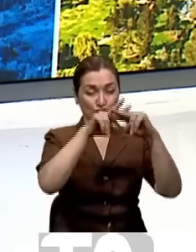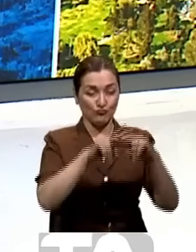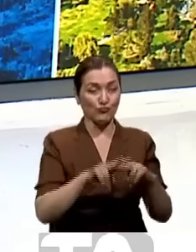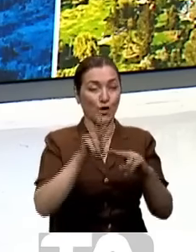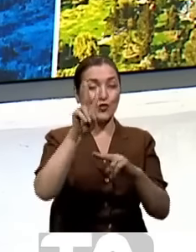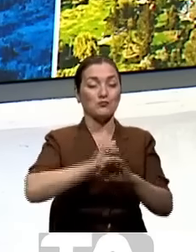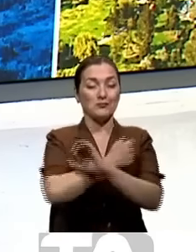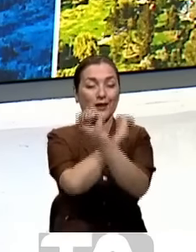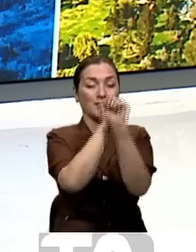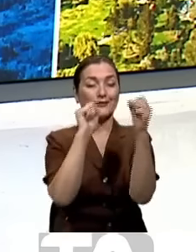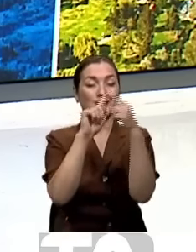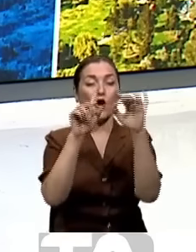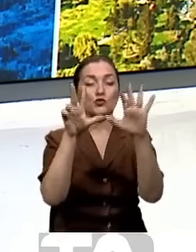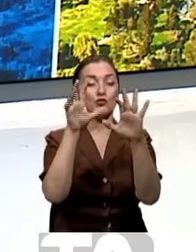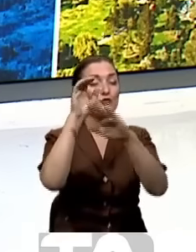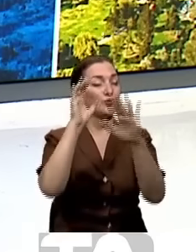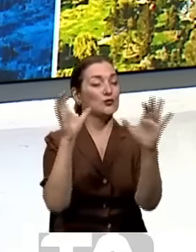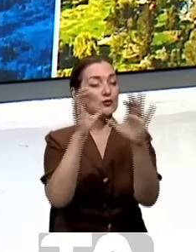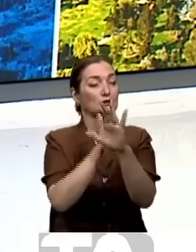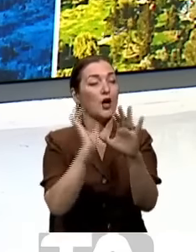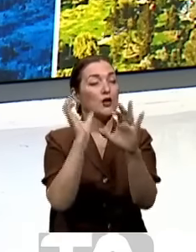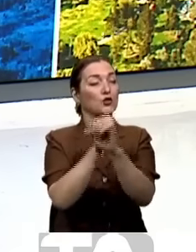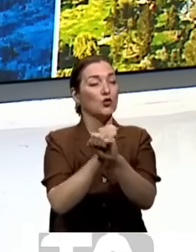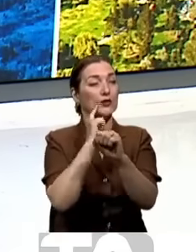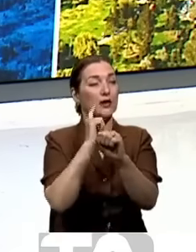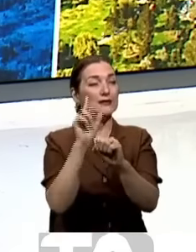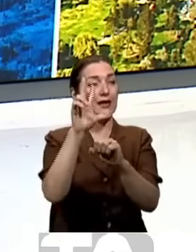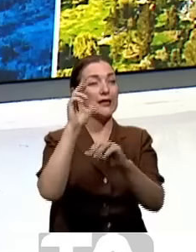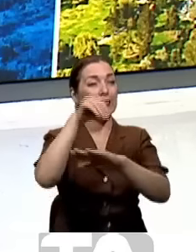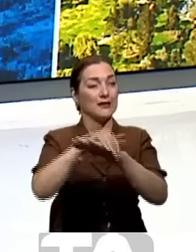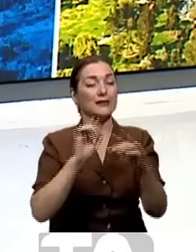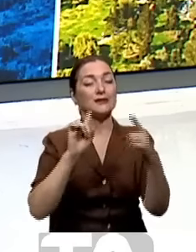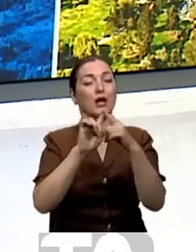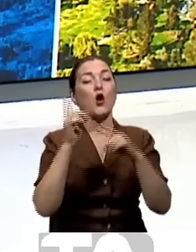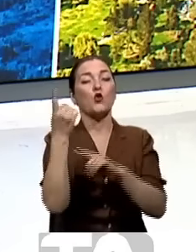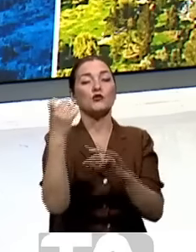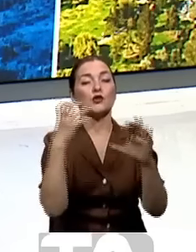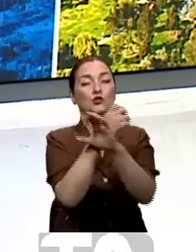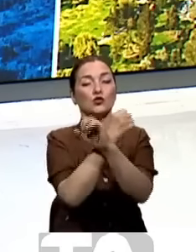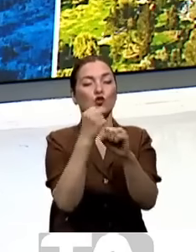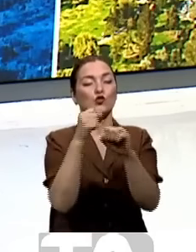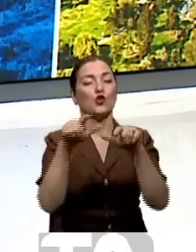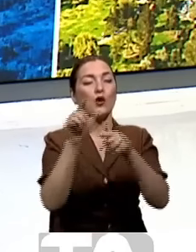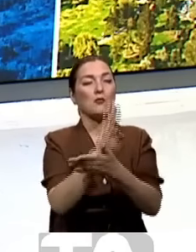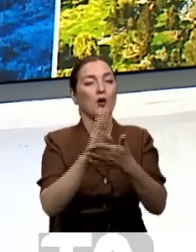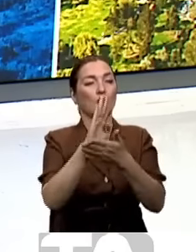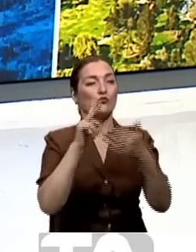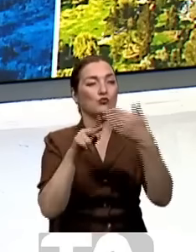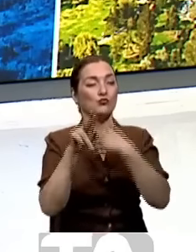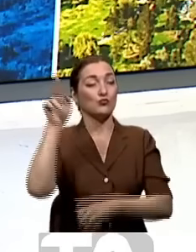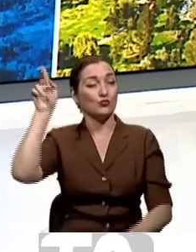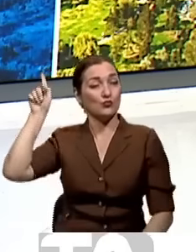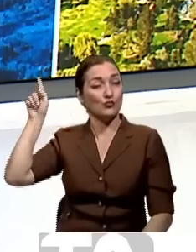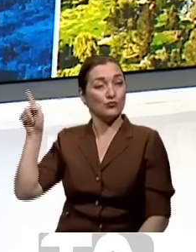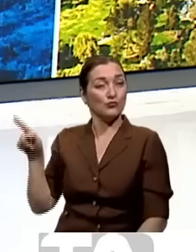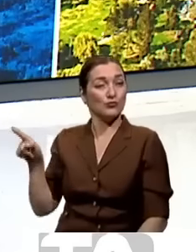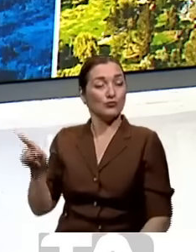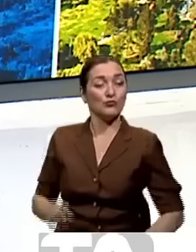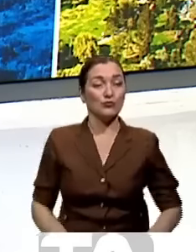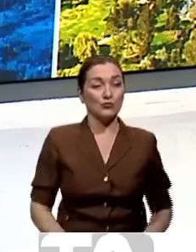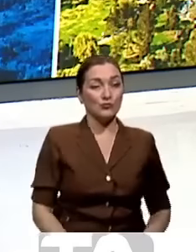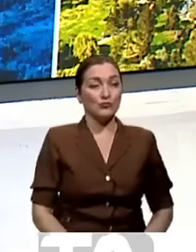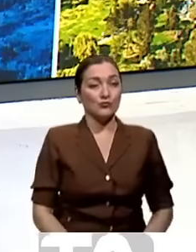mañana y de 3 de la tarde a 11 de la noche no tendrán luz en La Carolina, Nueva Cumbayá, Tababela, Los Bancos, Pérez Guerrero, El